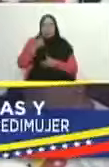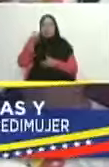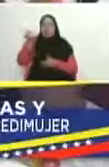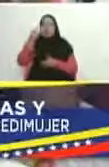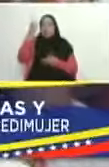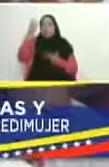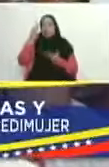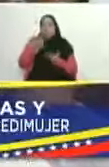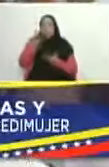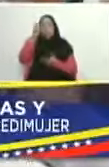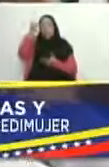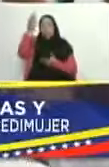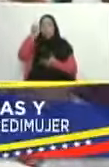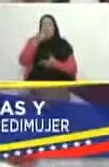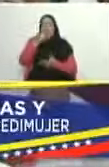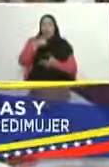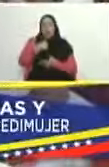bendiga.